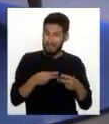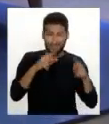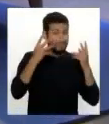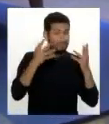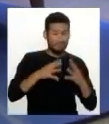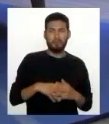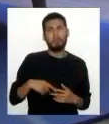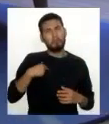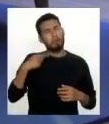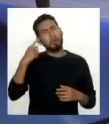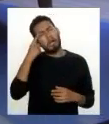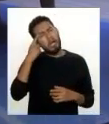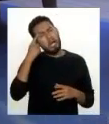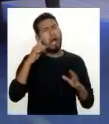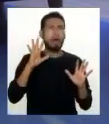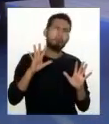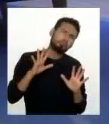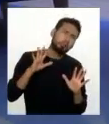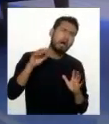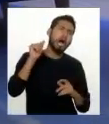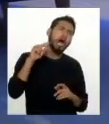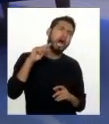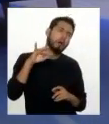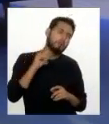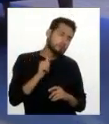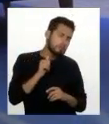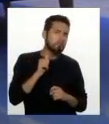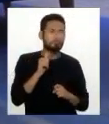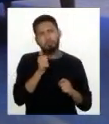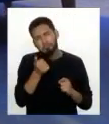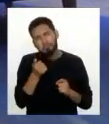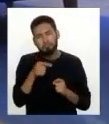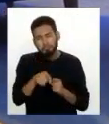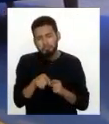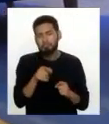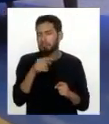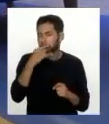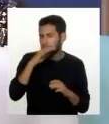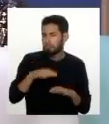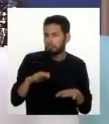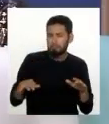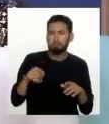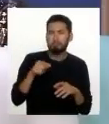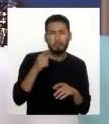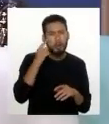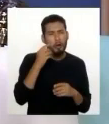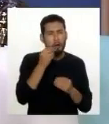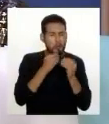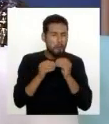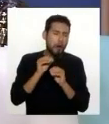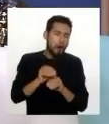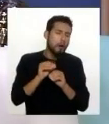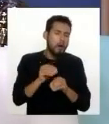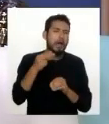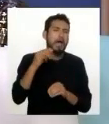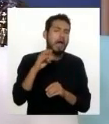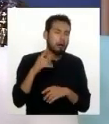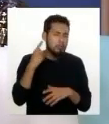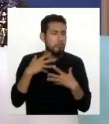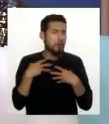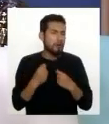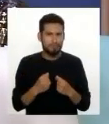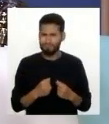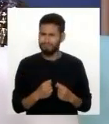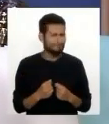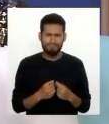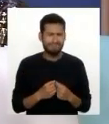dice, bueno, estamos con una anemia que tanto se le da al niño ya ahora mayor cantidad de alimentos de fuente de hierro para poder revertirlo,